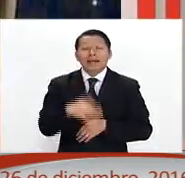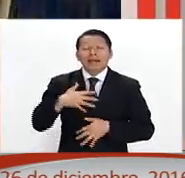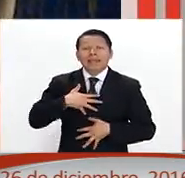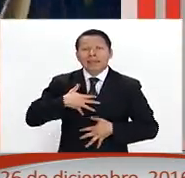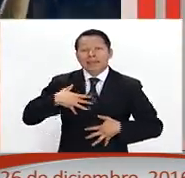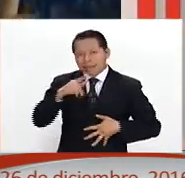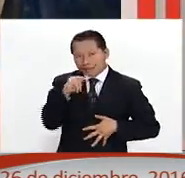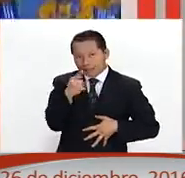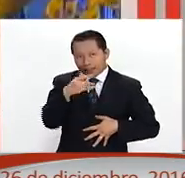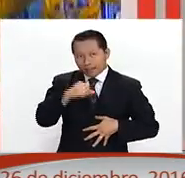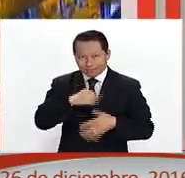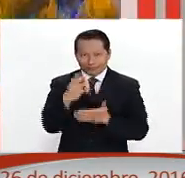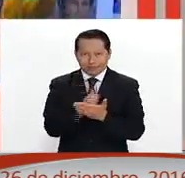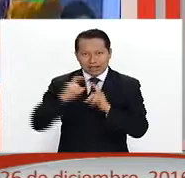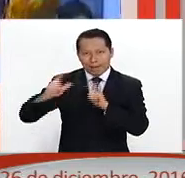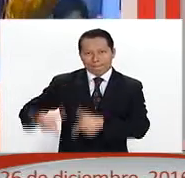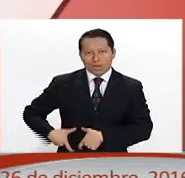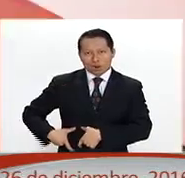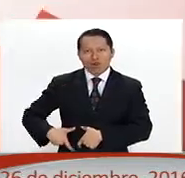de la Liga MX.